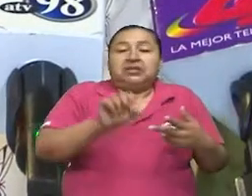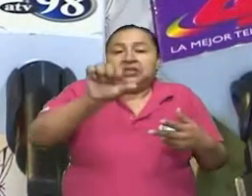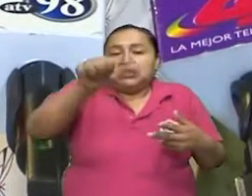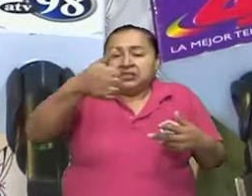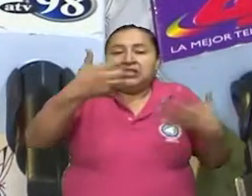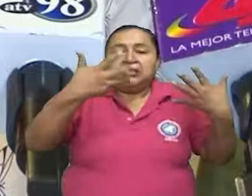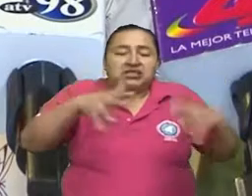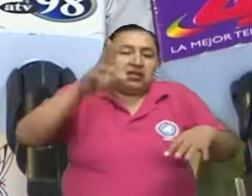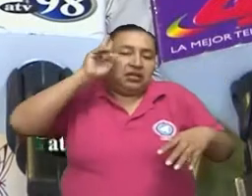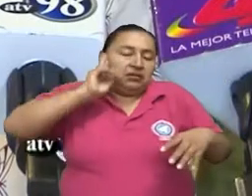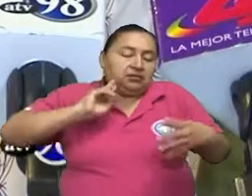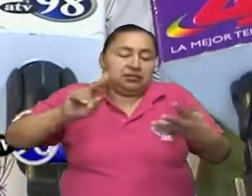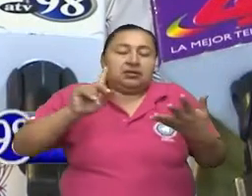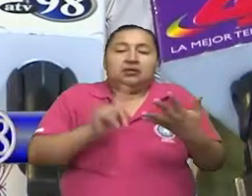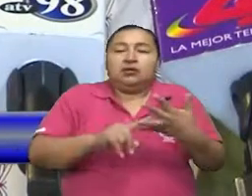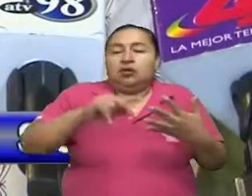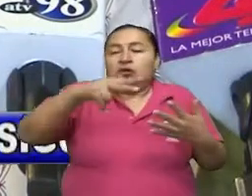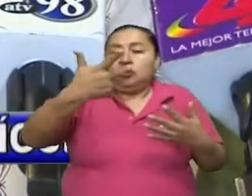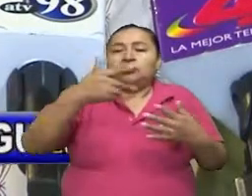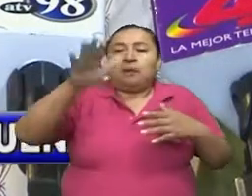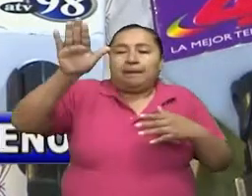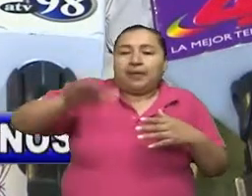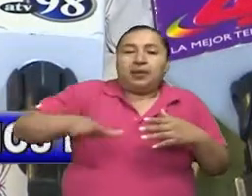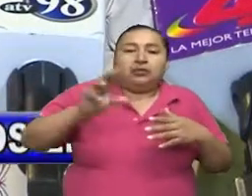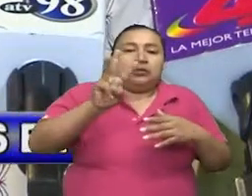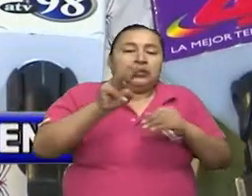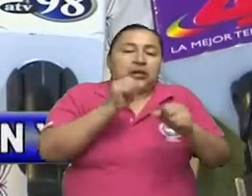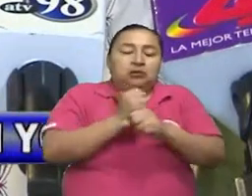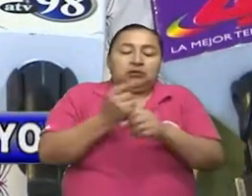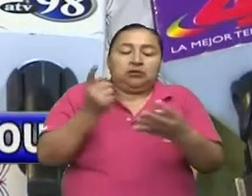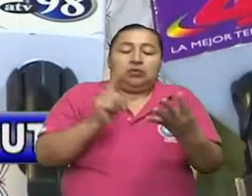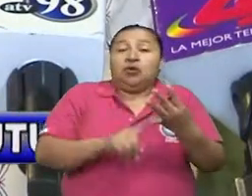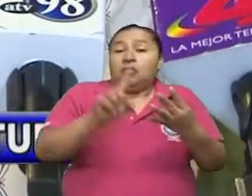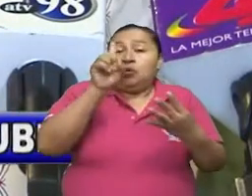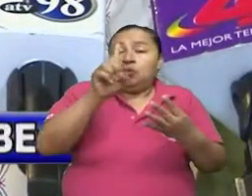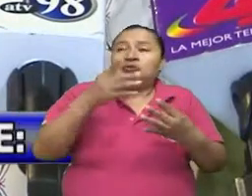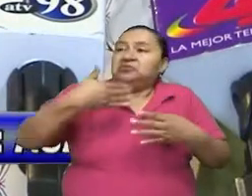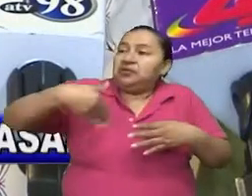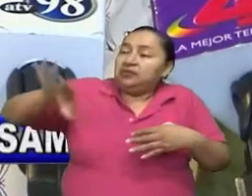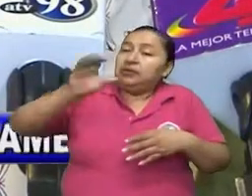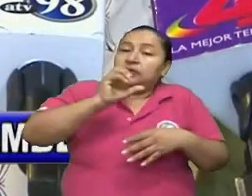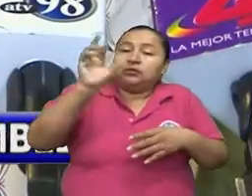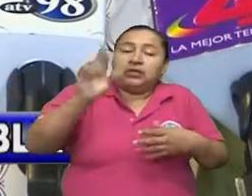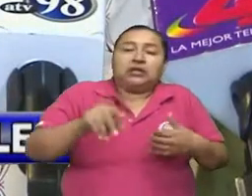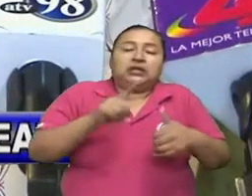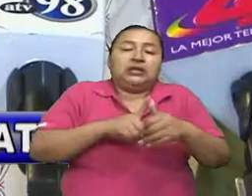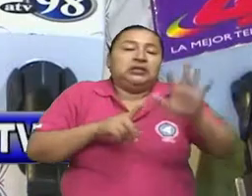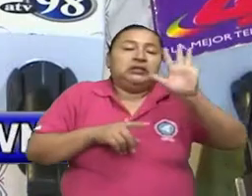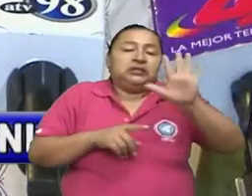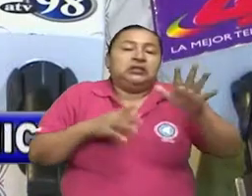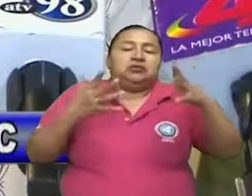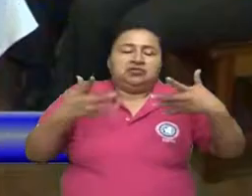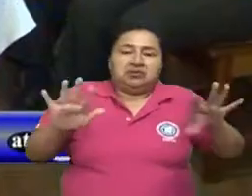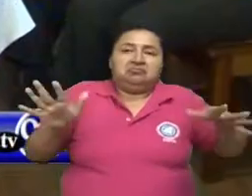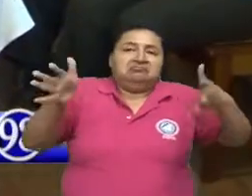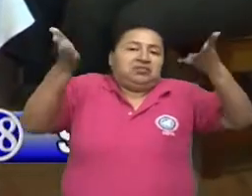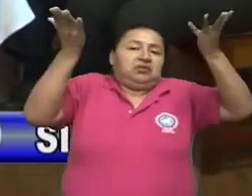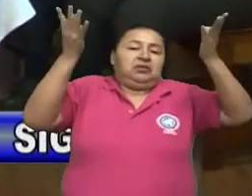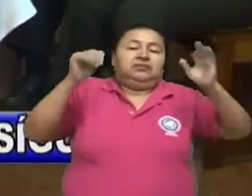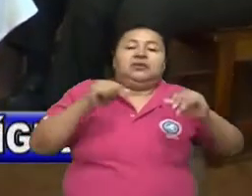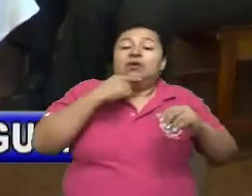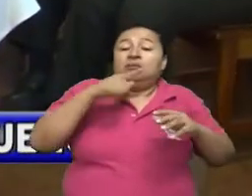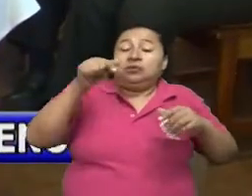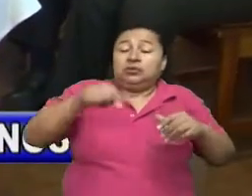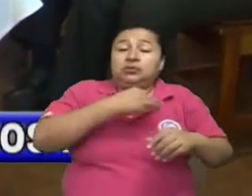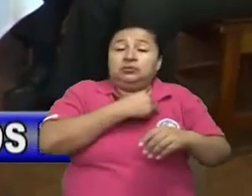en la universidad, 8 son menores de 3 años, 1 emigró a Costa Rica y 5 ya son mayores de edad. Por parte